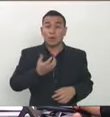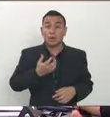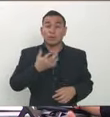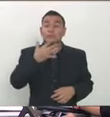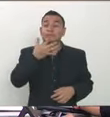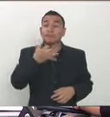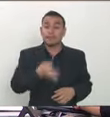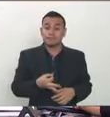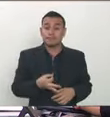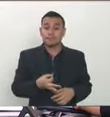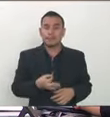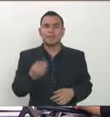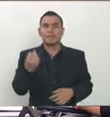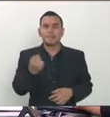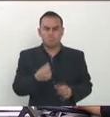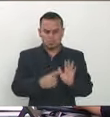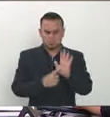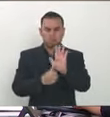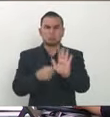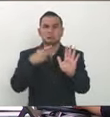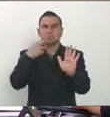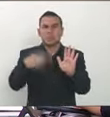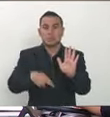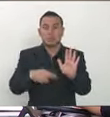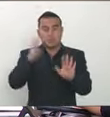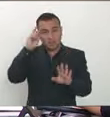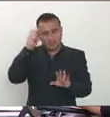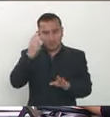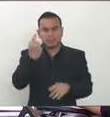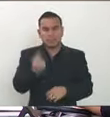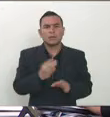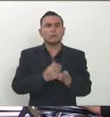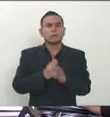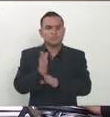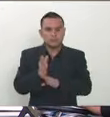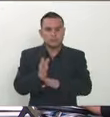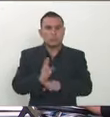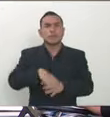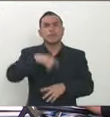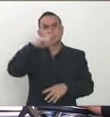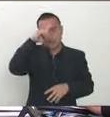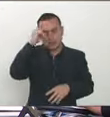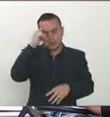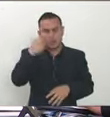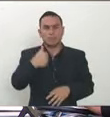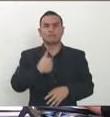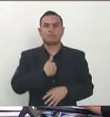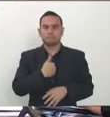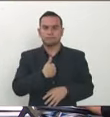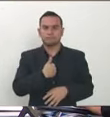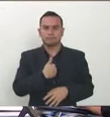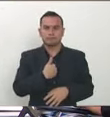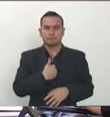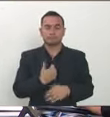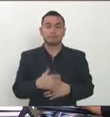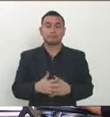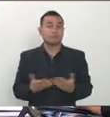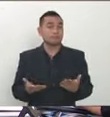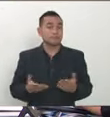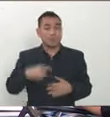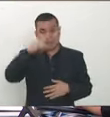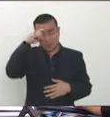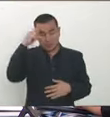si no, es fácil comprobarlo. Eso incluye profesionales, incluye trabajadores por cuenta propia, también llamados trabajadores informales,